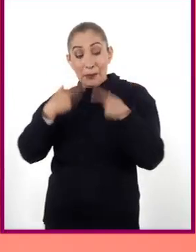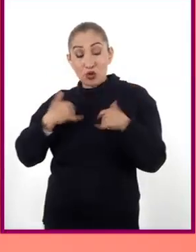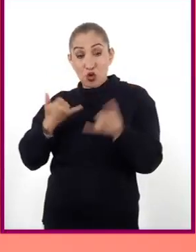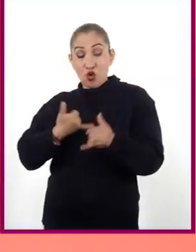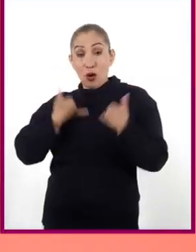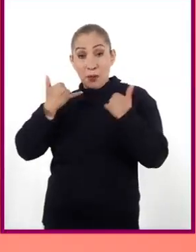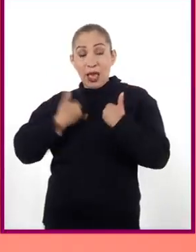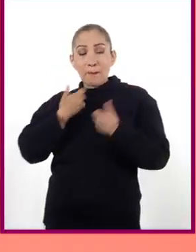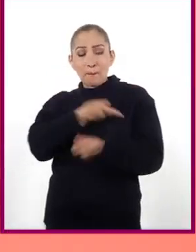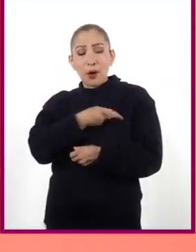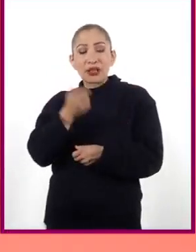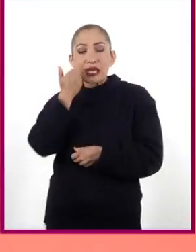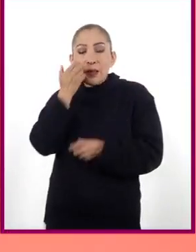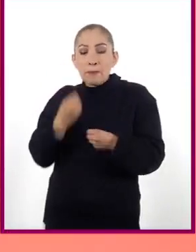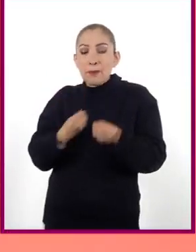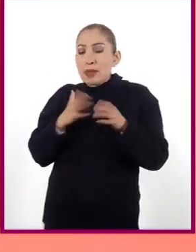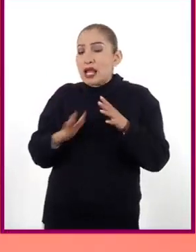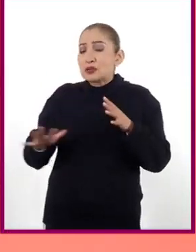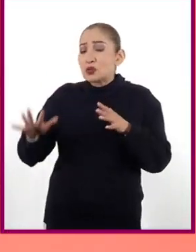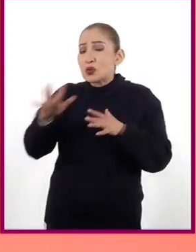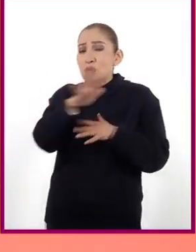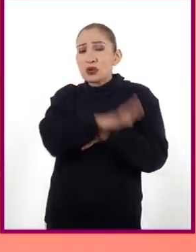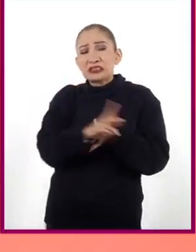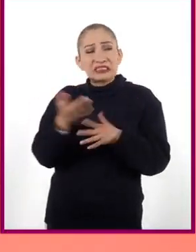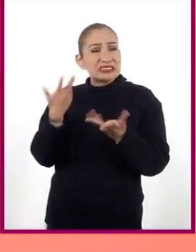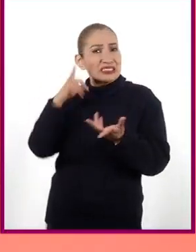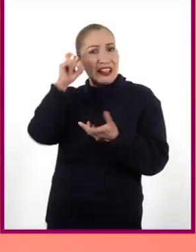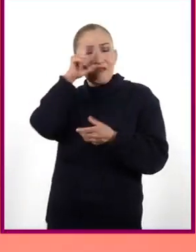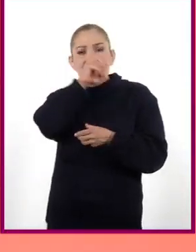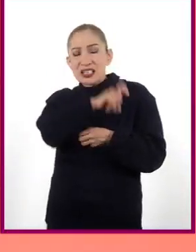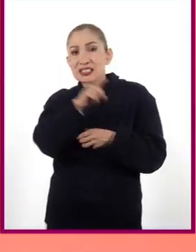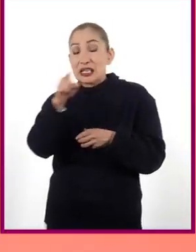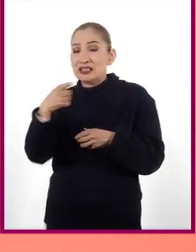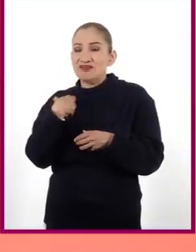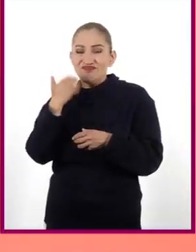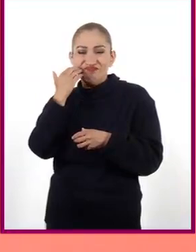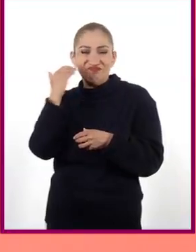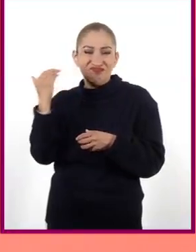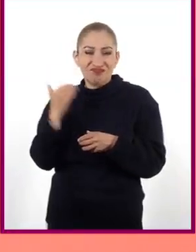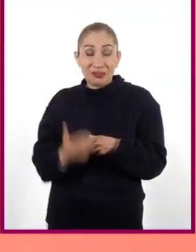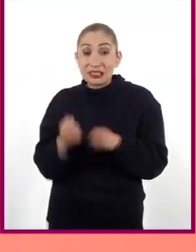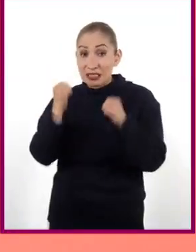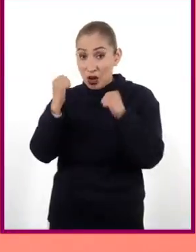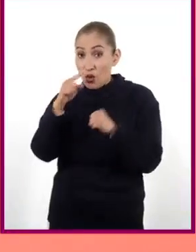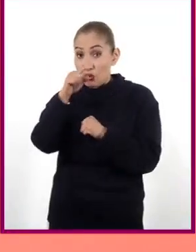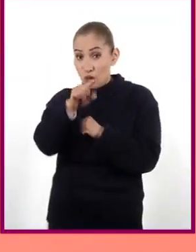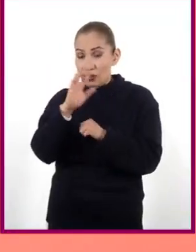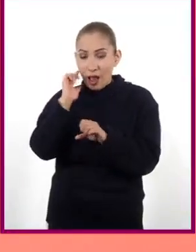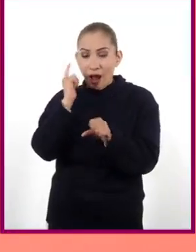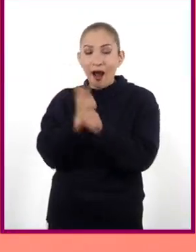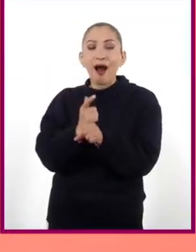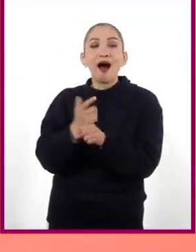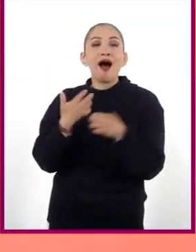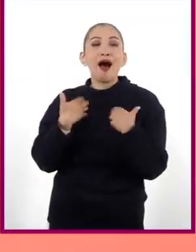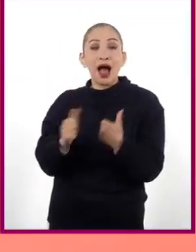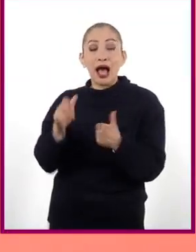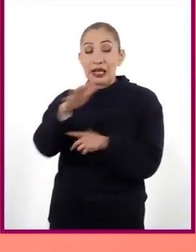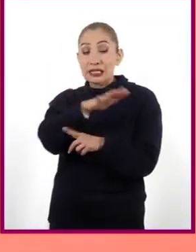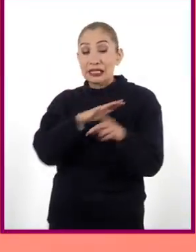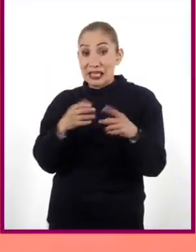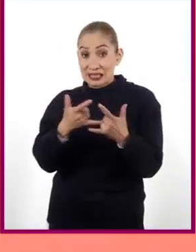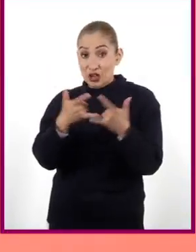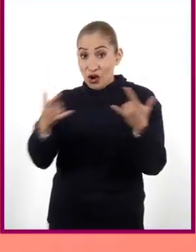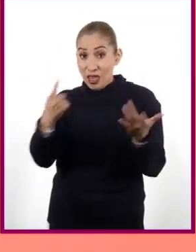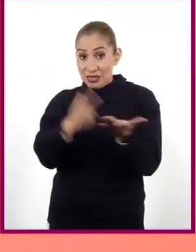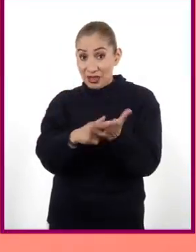joven pobre intenta sobrevivir en un medio hostil y degradante. Seguramente ya se dieron cuenta que el contexto